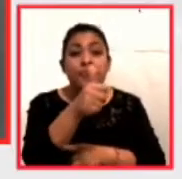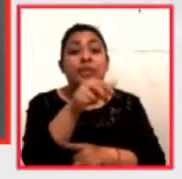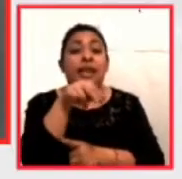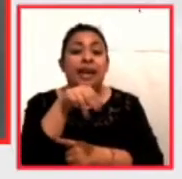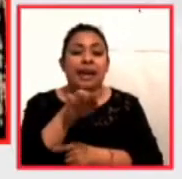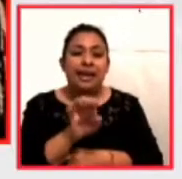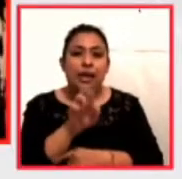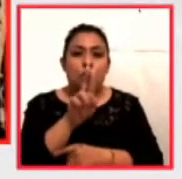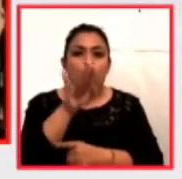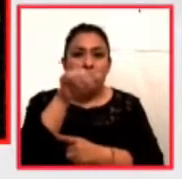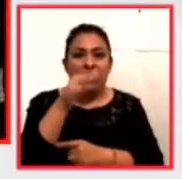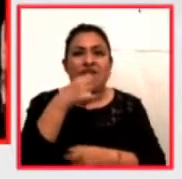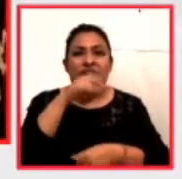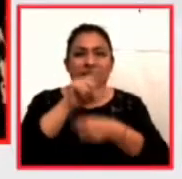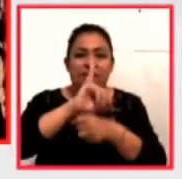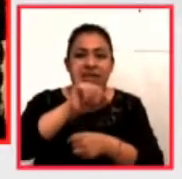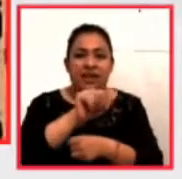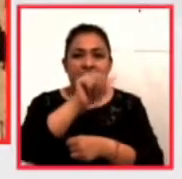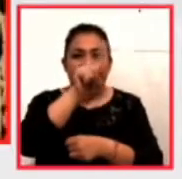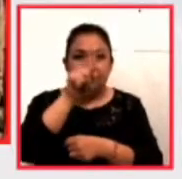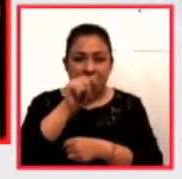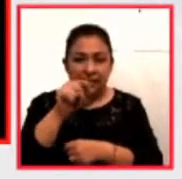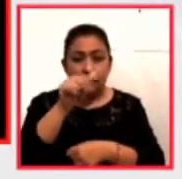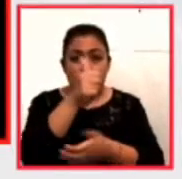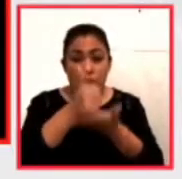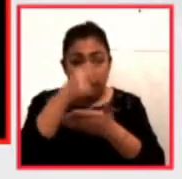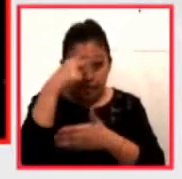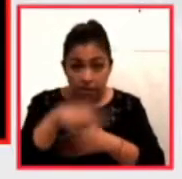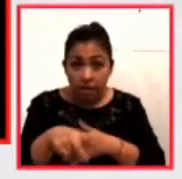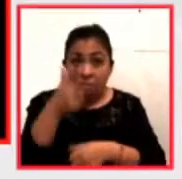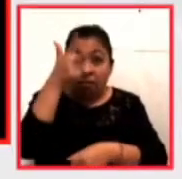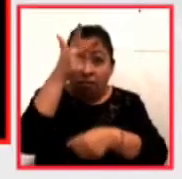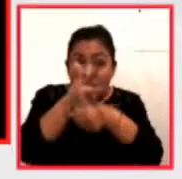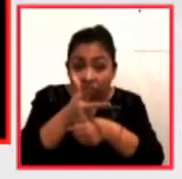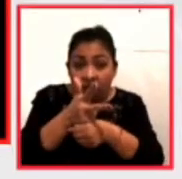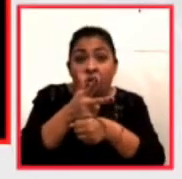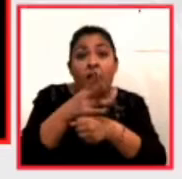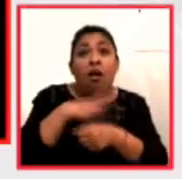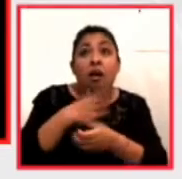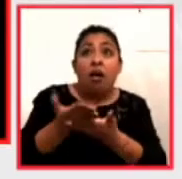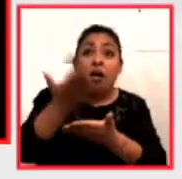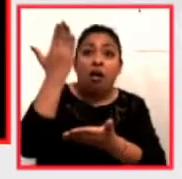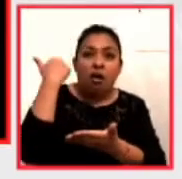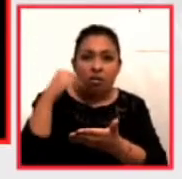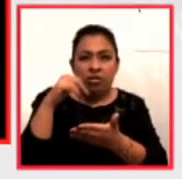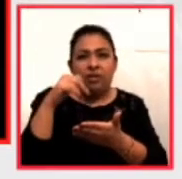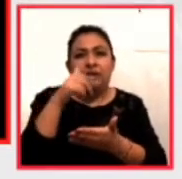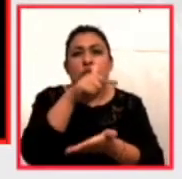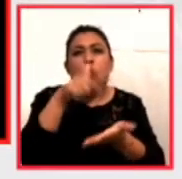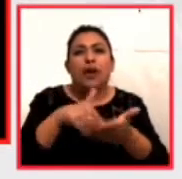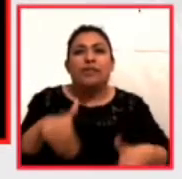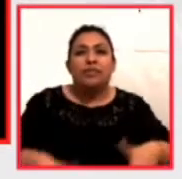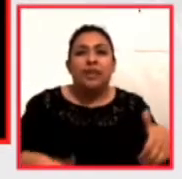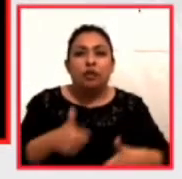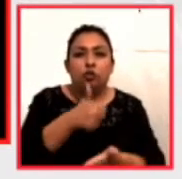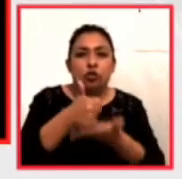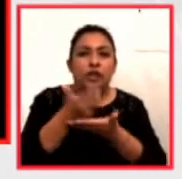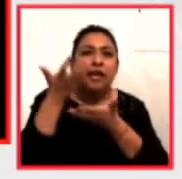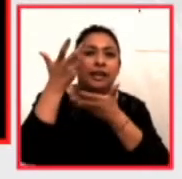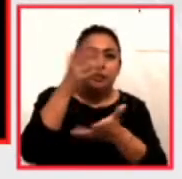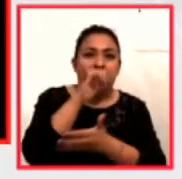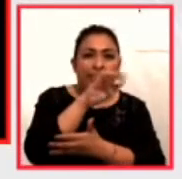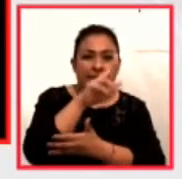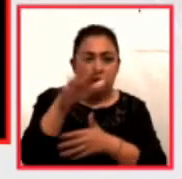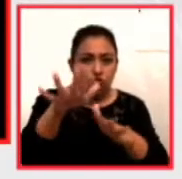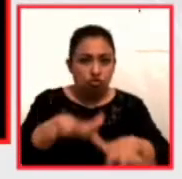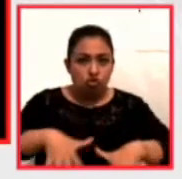Ciudad de México, transmitirá un concierto que fue grabado en el Teatro de la Ciudad, Esperanza Iris. Es un concierto